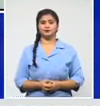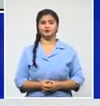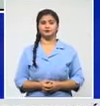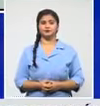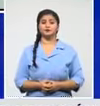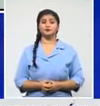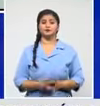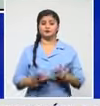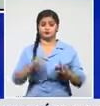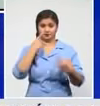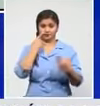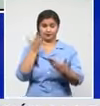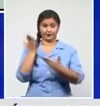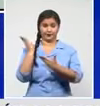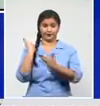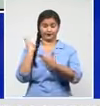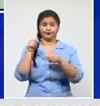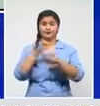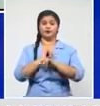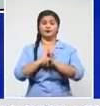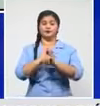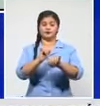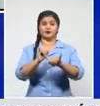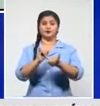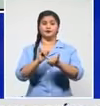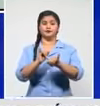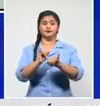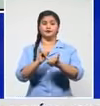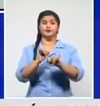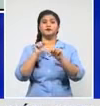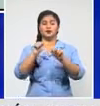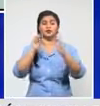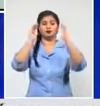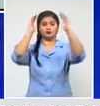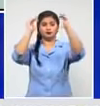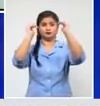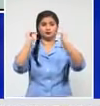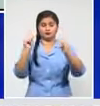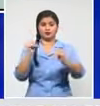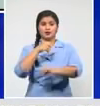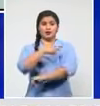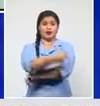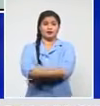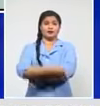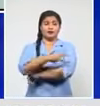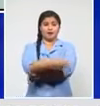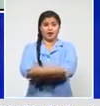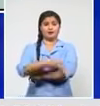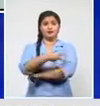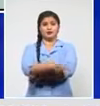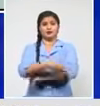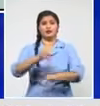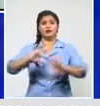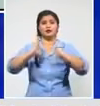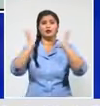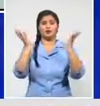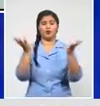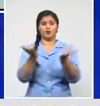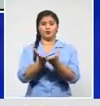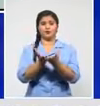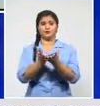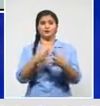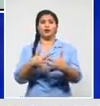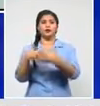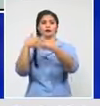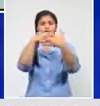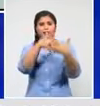solo, no ese que está ahí. Muchas gracias. Este cuadro hace una comparación